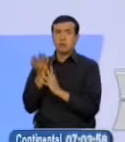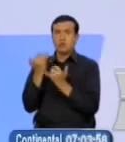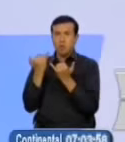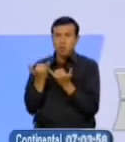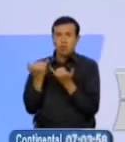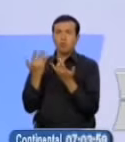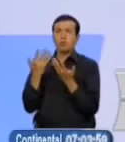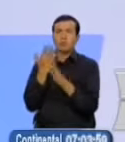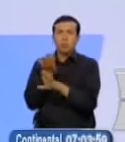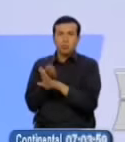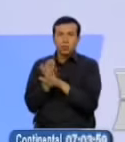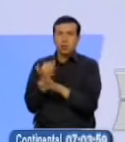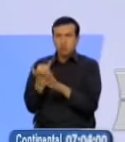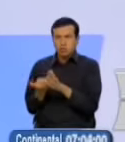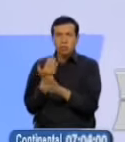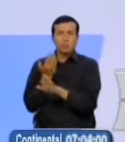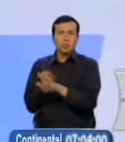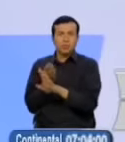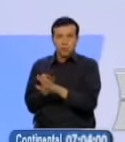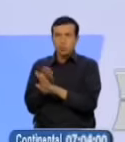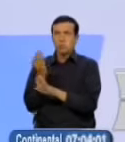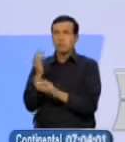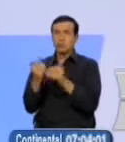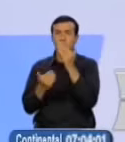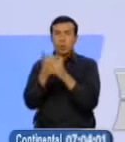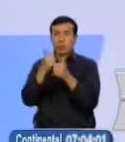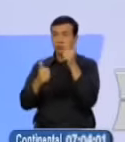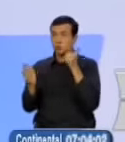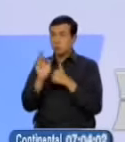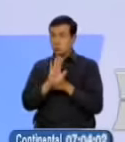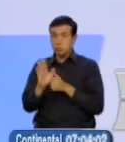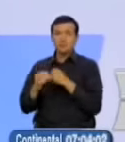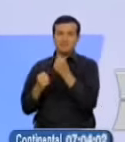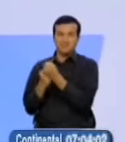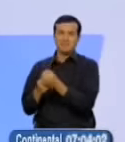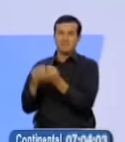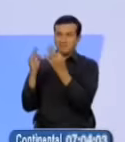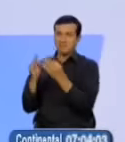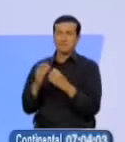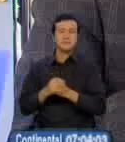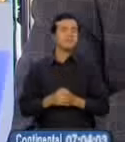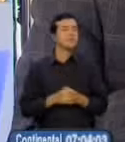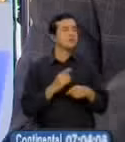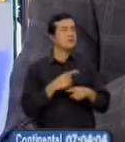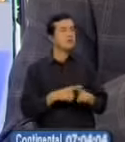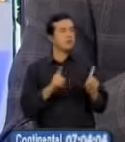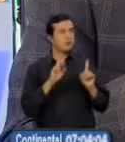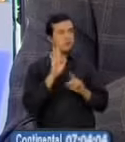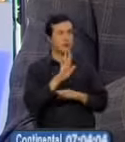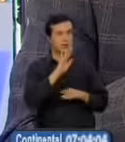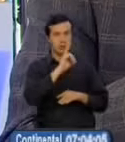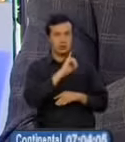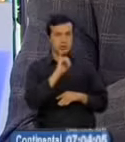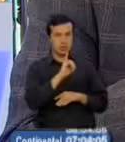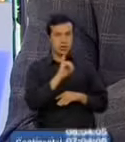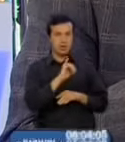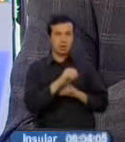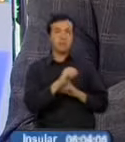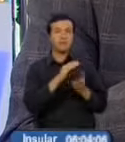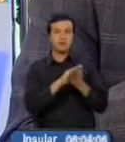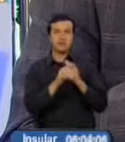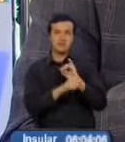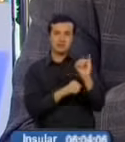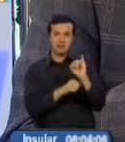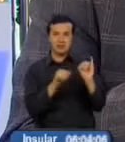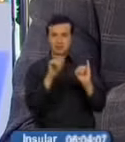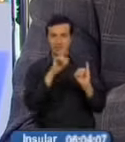contemporánea, con las propuestas de hoy, con los cuadros de hoy, y esperamos poder aportar en eso efectivamente. ¿Cuál es la diferencia de esta Izquierda Democrática con